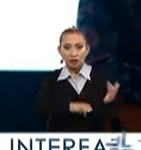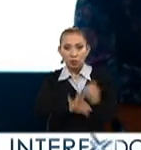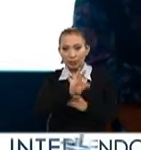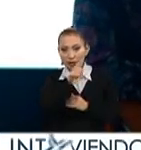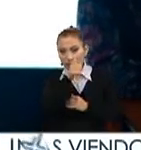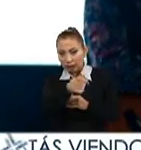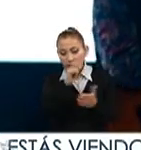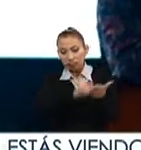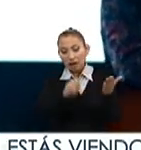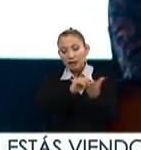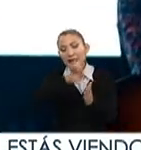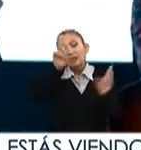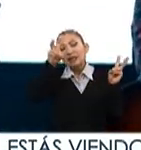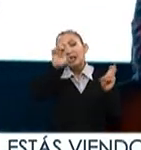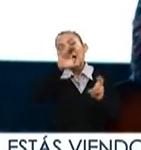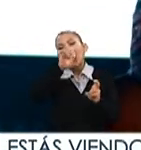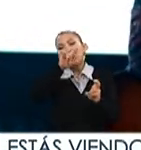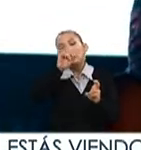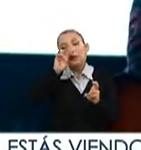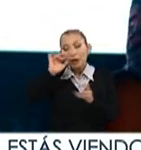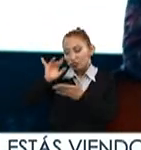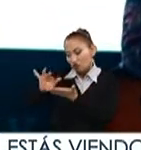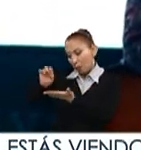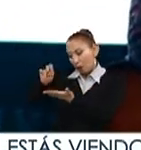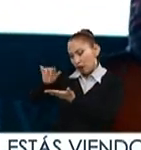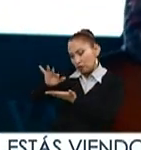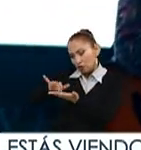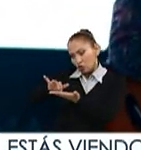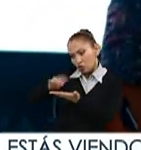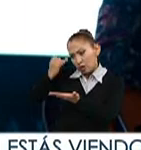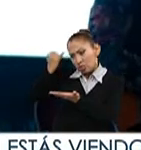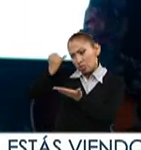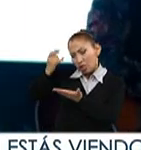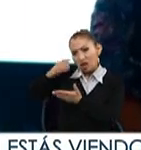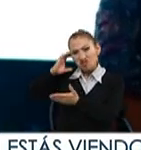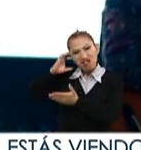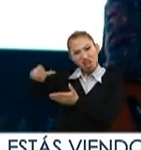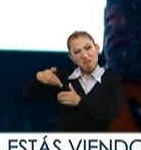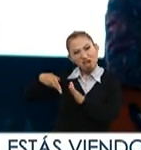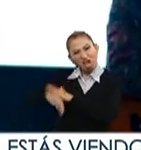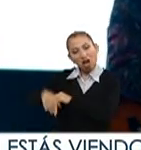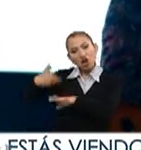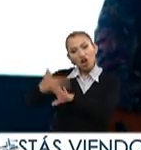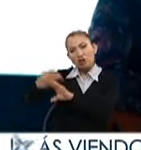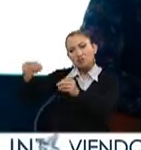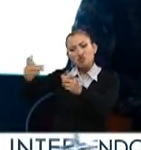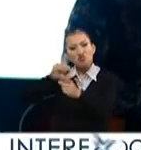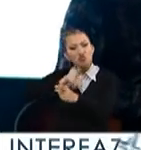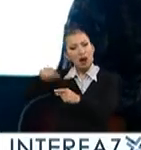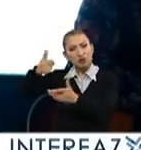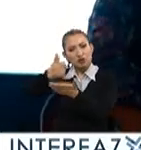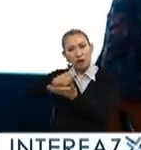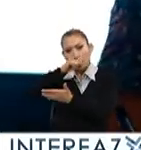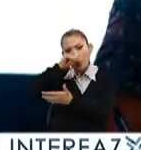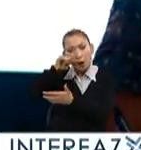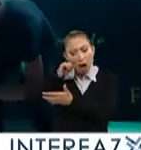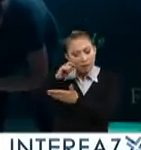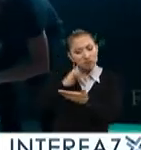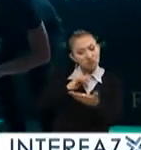1946, escribió Hecatombe después de leer la obra de Bolaño, donde se narran los crímenes cometidos contra tantas mujeres en Ciudad